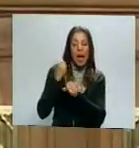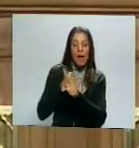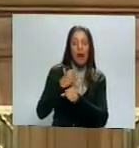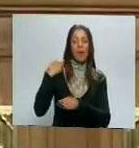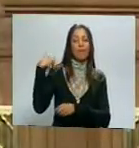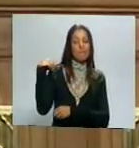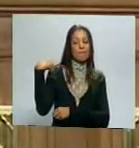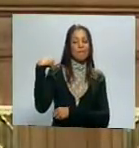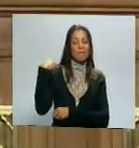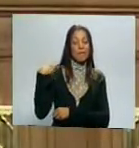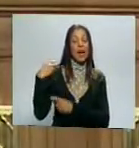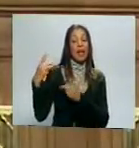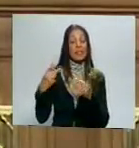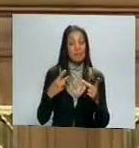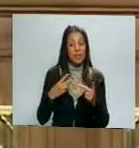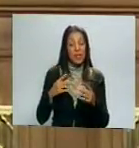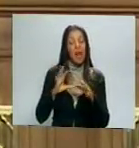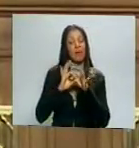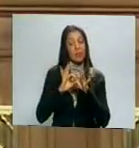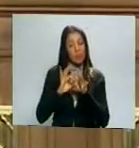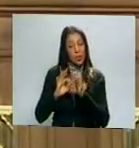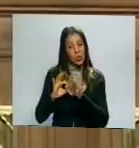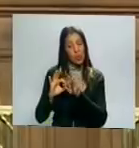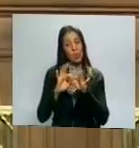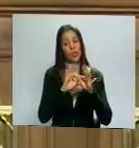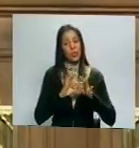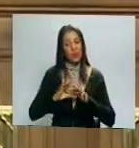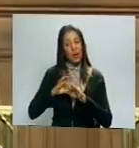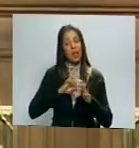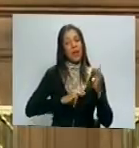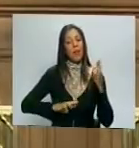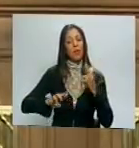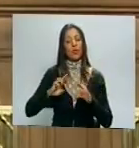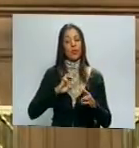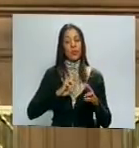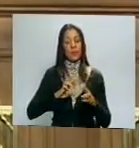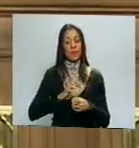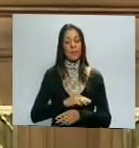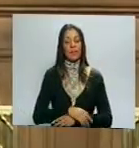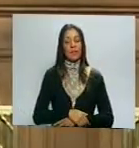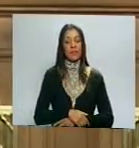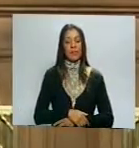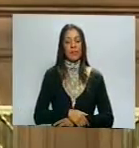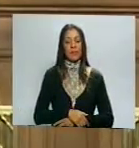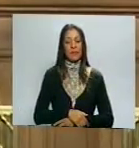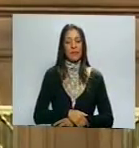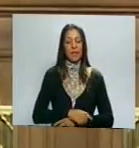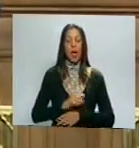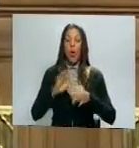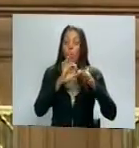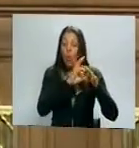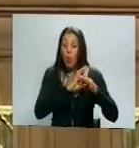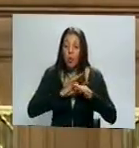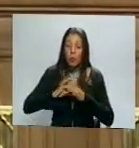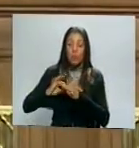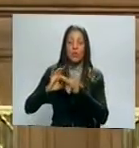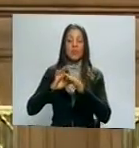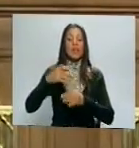al trabajo, ¿verdad? Año que nos invita a la unión de las fuerzas revolucionarias. Máxima unidad de las